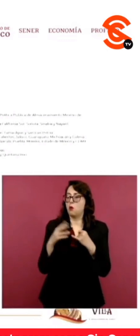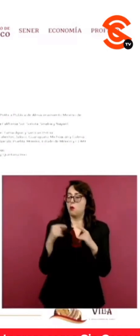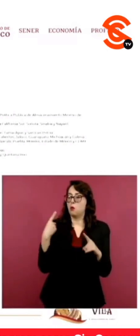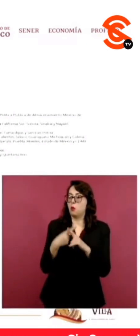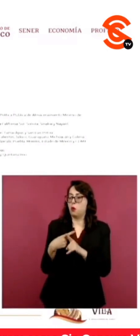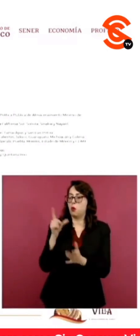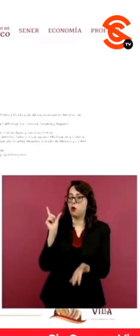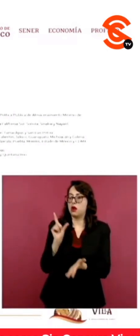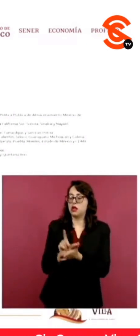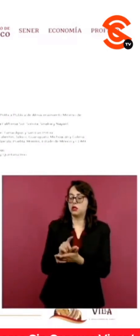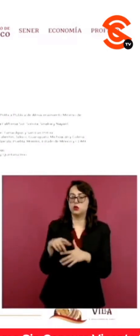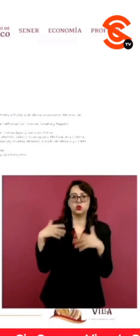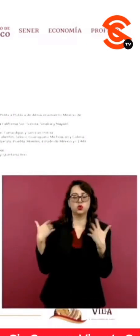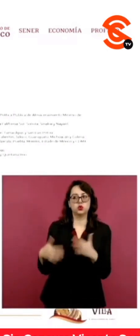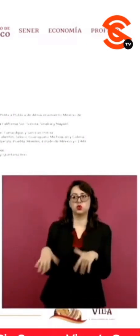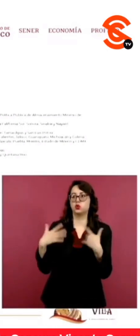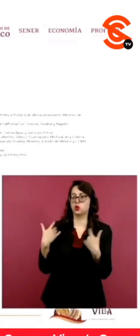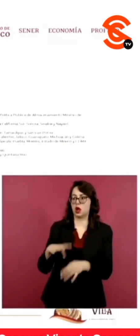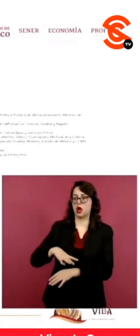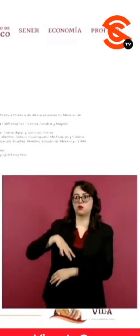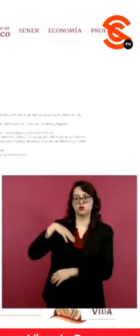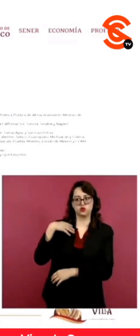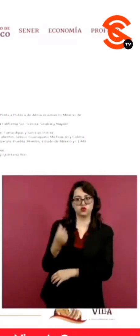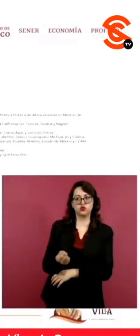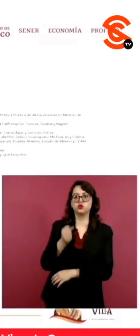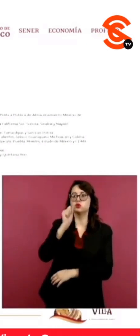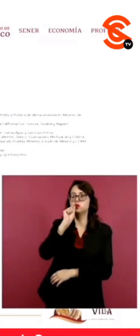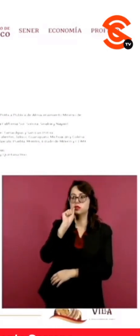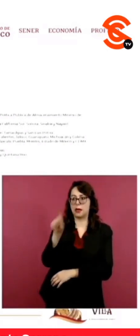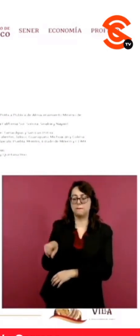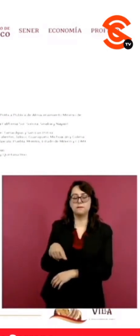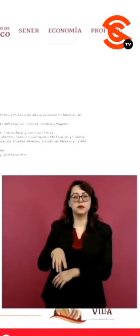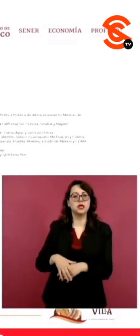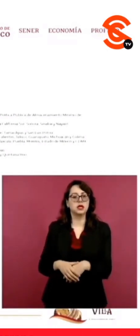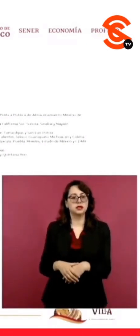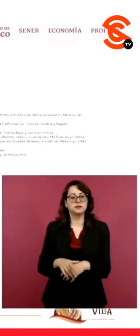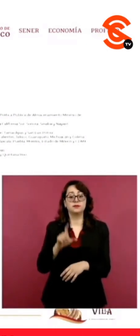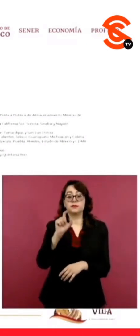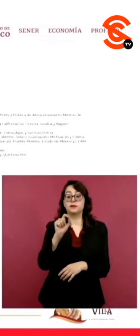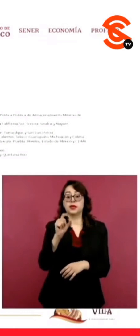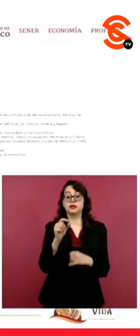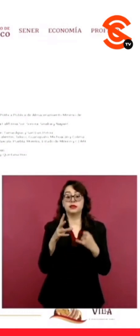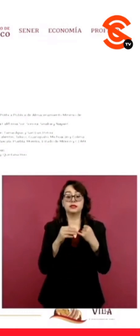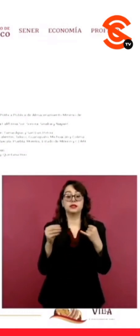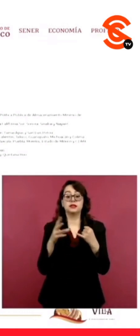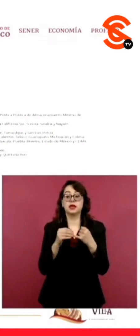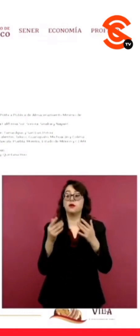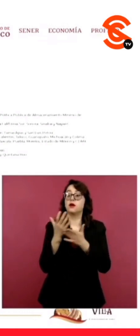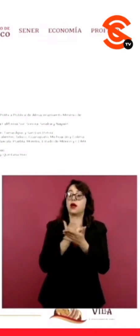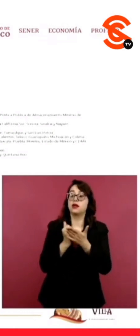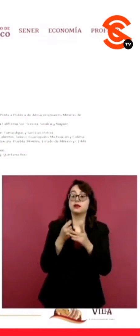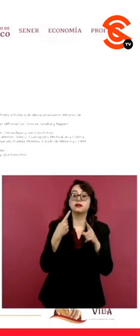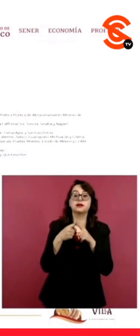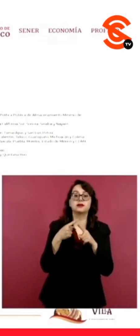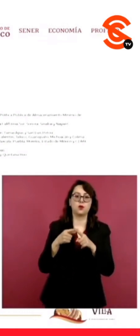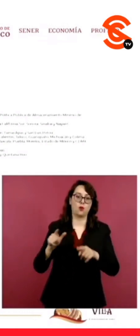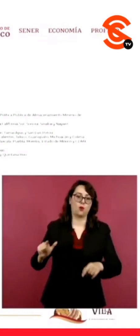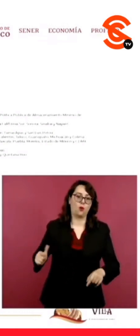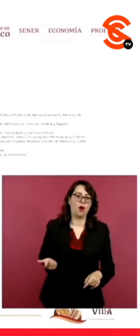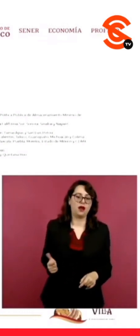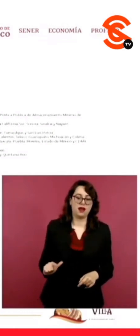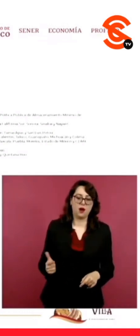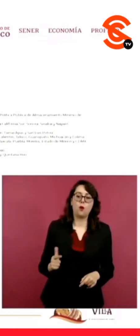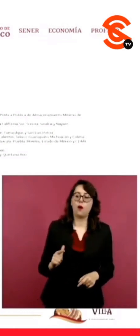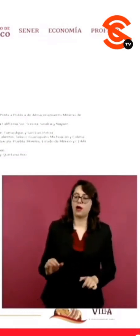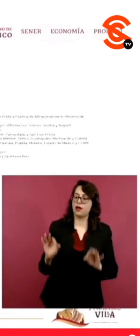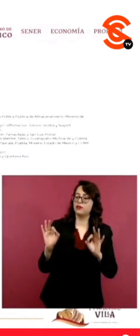alto, pero no le llega al tan alto como el de Petroceden. 20 centavos de margen en Abasolo, Guanajuato, es